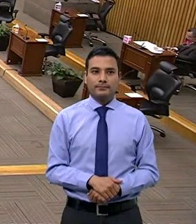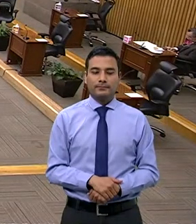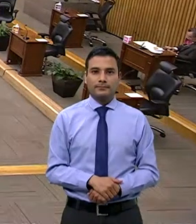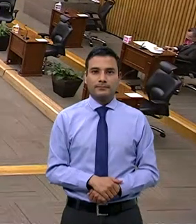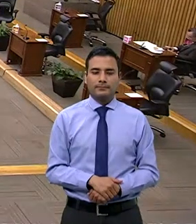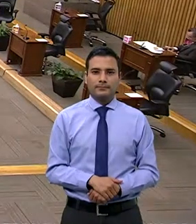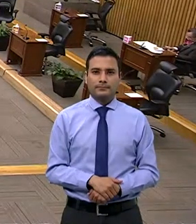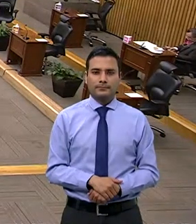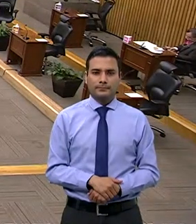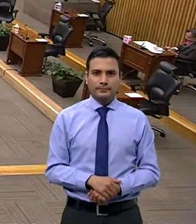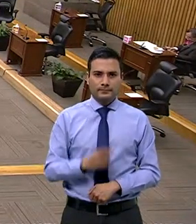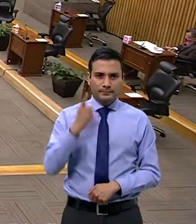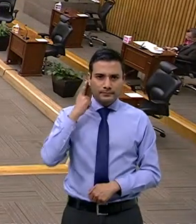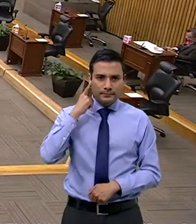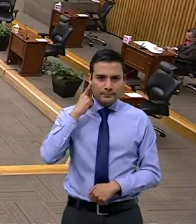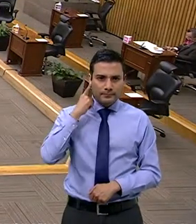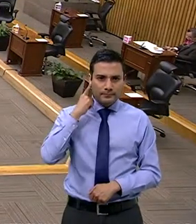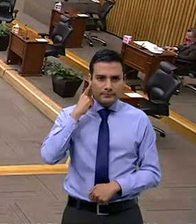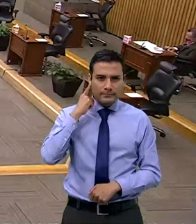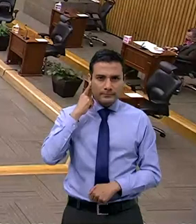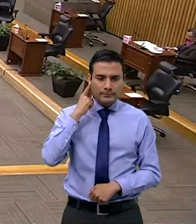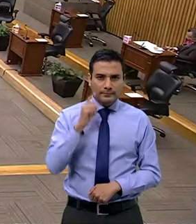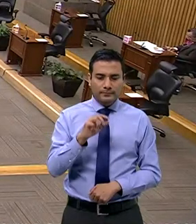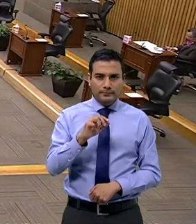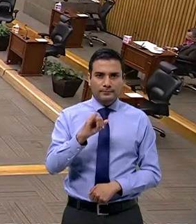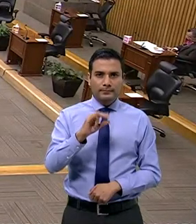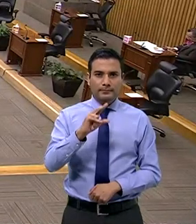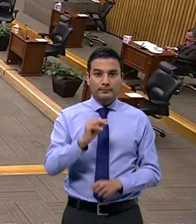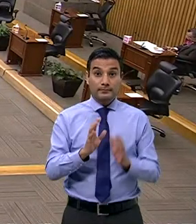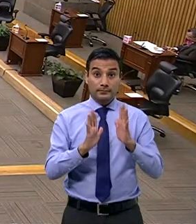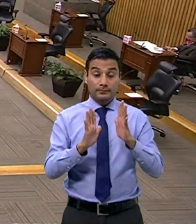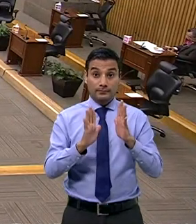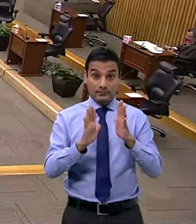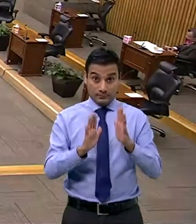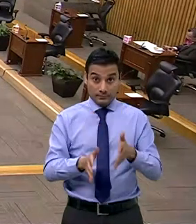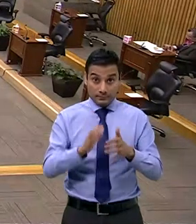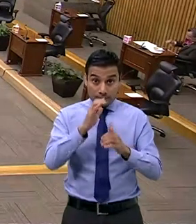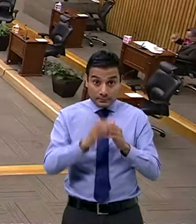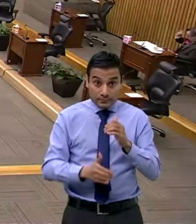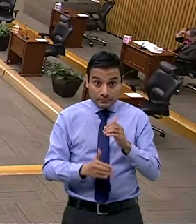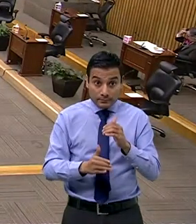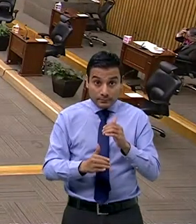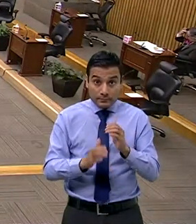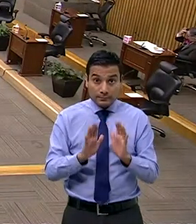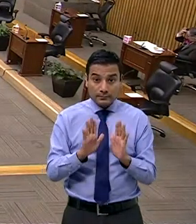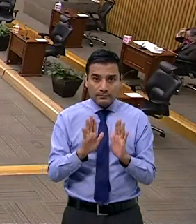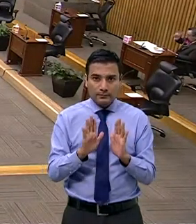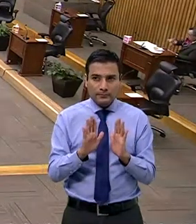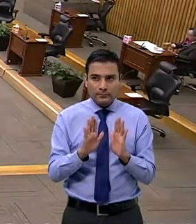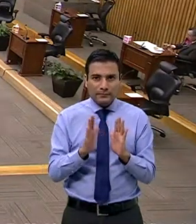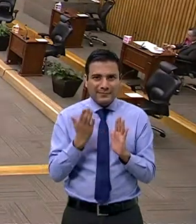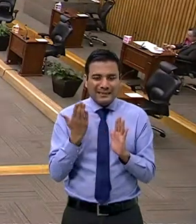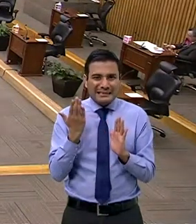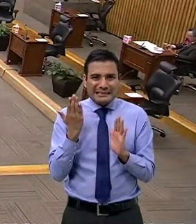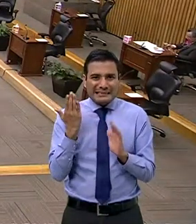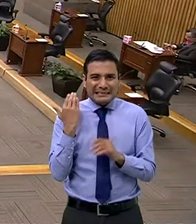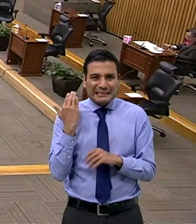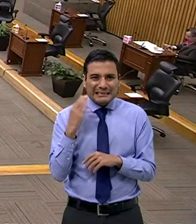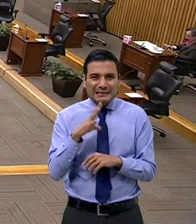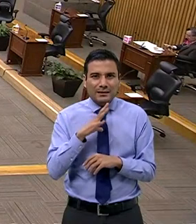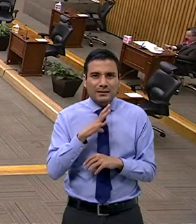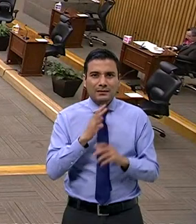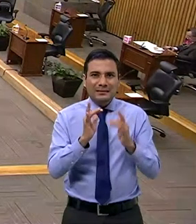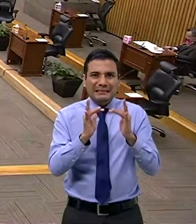no sé si me escucha la consejera se avala y le consultó si terminó su intervención tuvimos un pequeñísimo en una línea de una interrupción en la